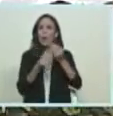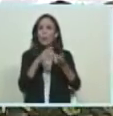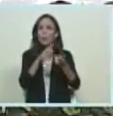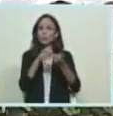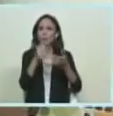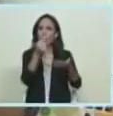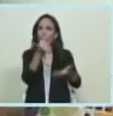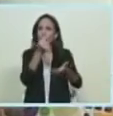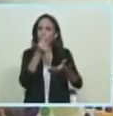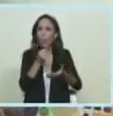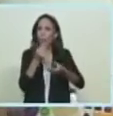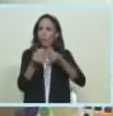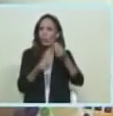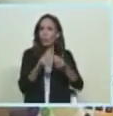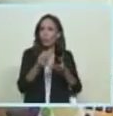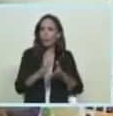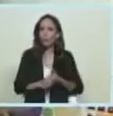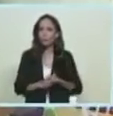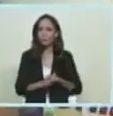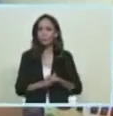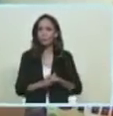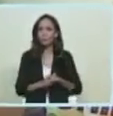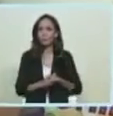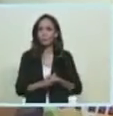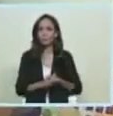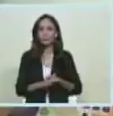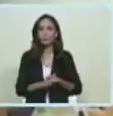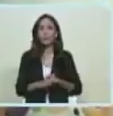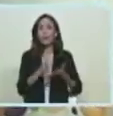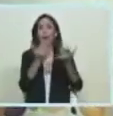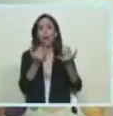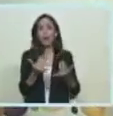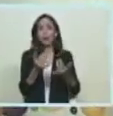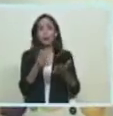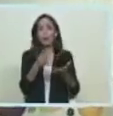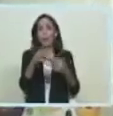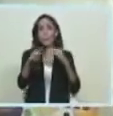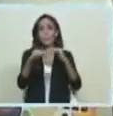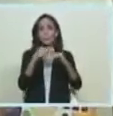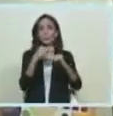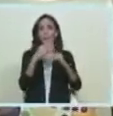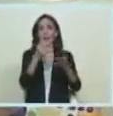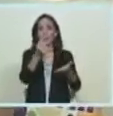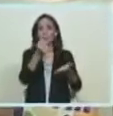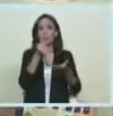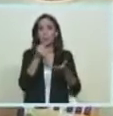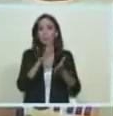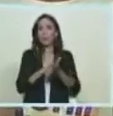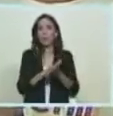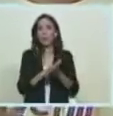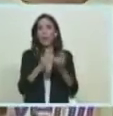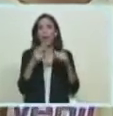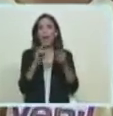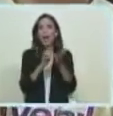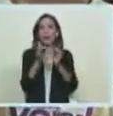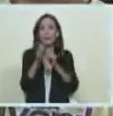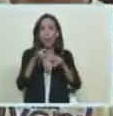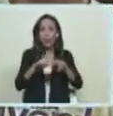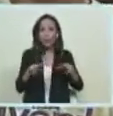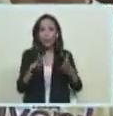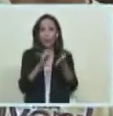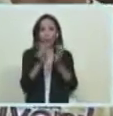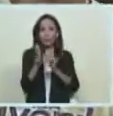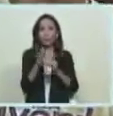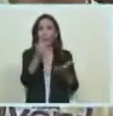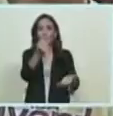cosa? Bueno, me llegó el carnet, me llegó el mensajito que el me llegó. El niño Jesús te llegó.